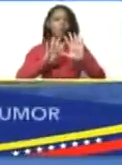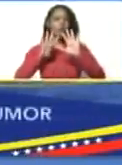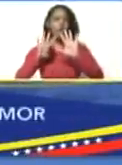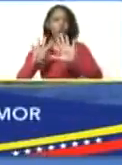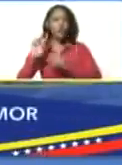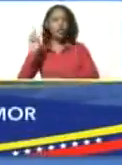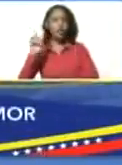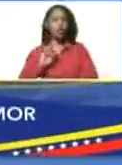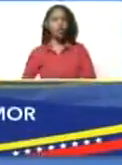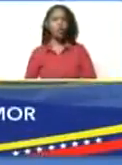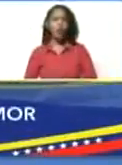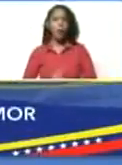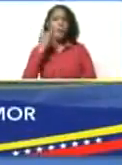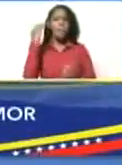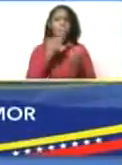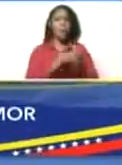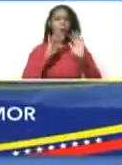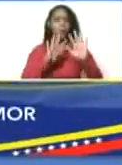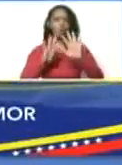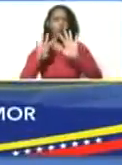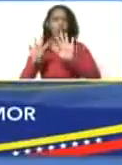1992, 99,